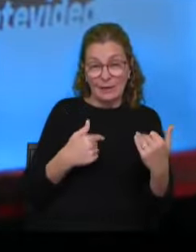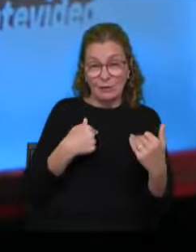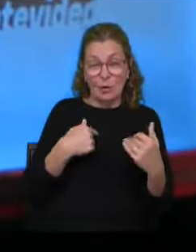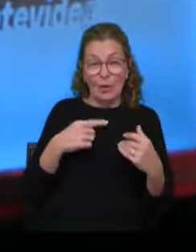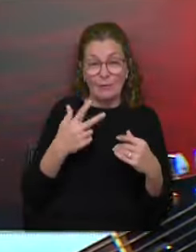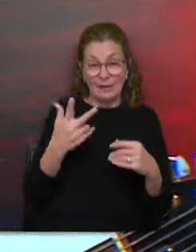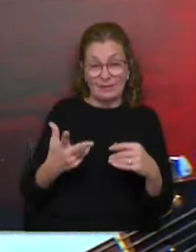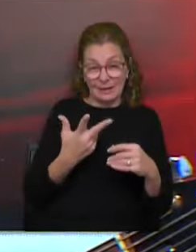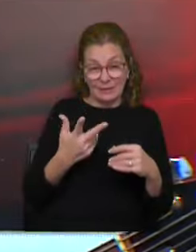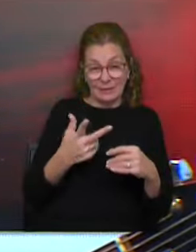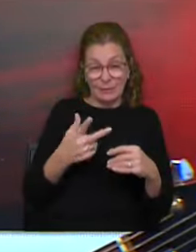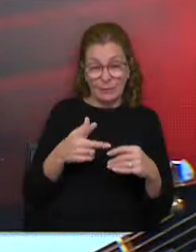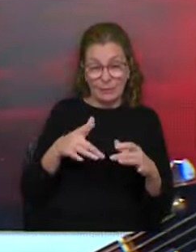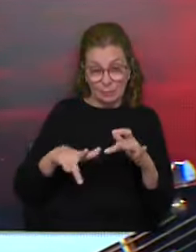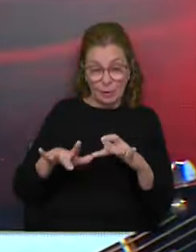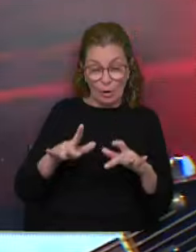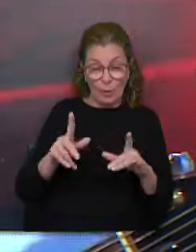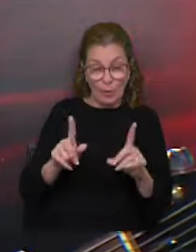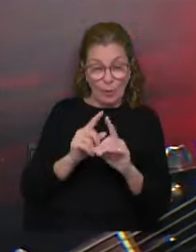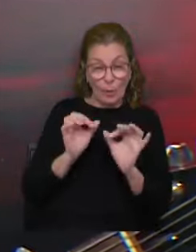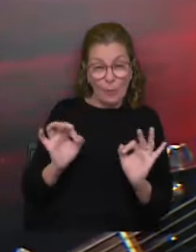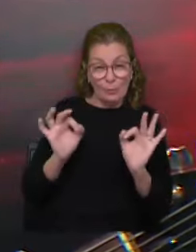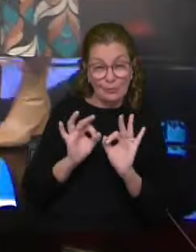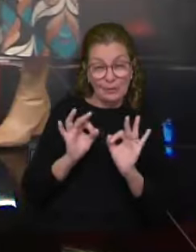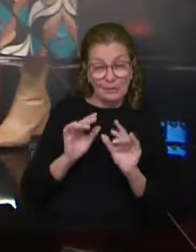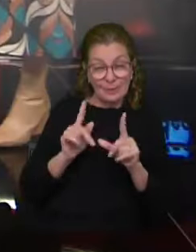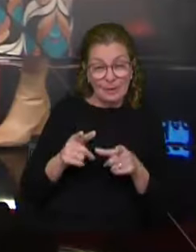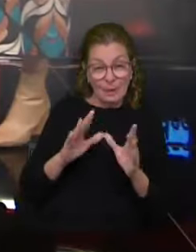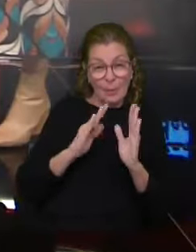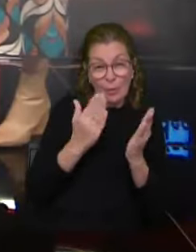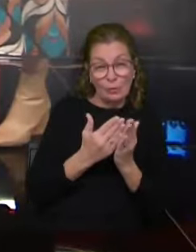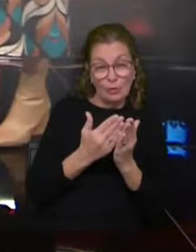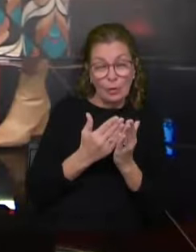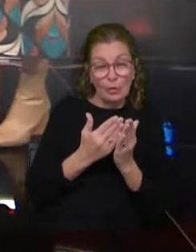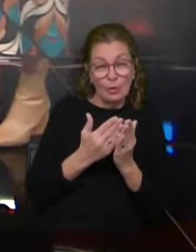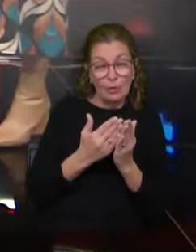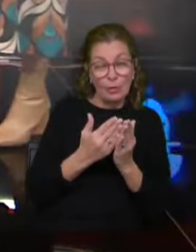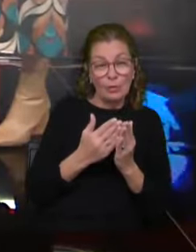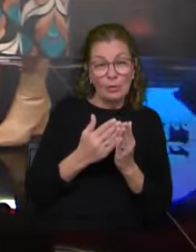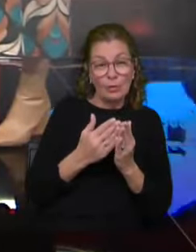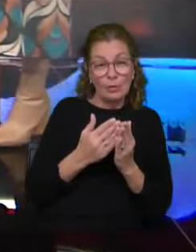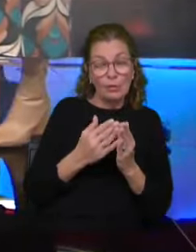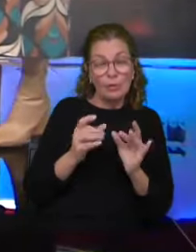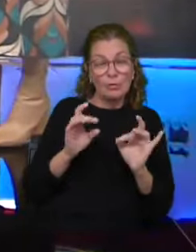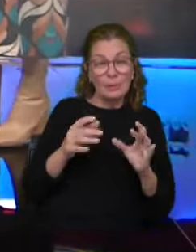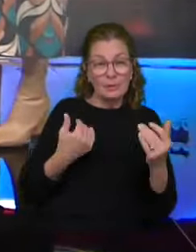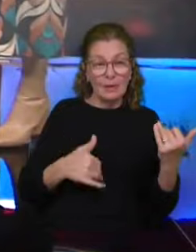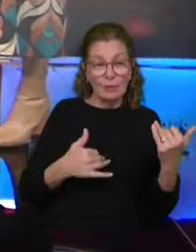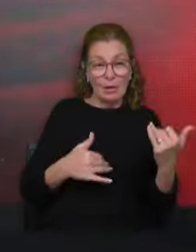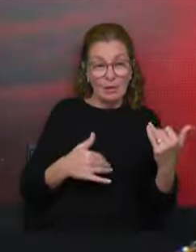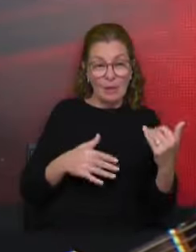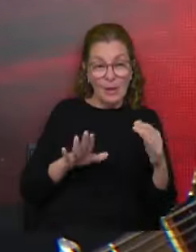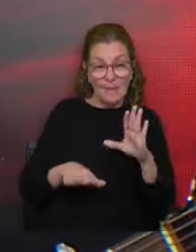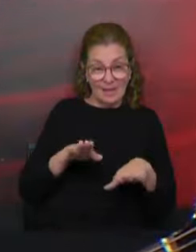¿Y tiras sonido y todo ese mundo electrónico está ahí o es todo con la viola? No, sí, viola y